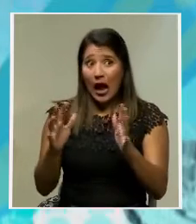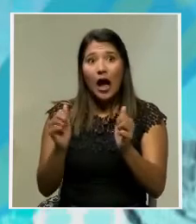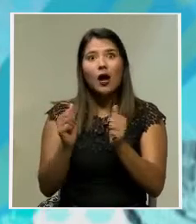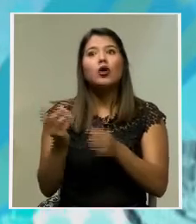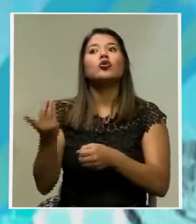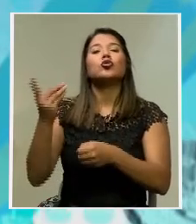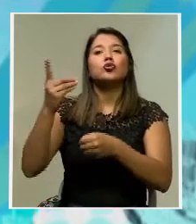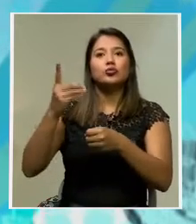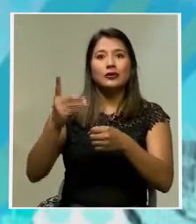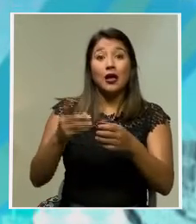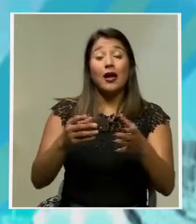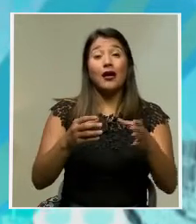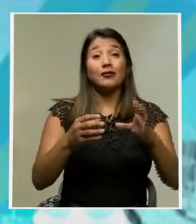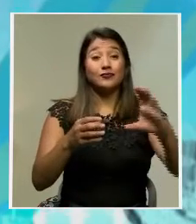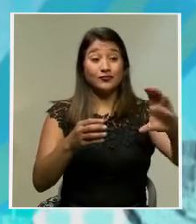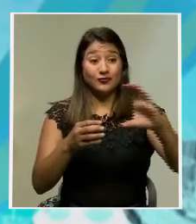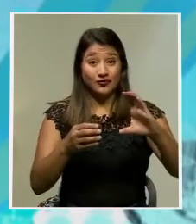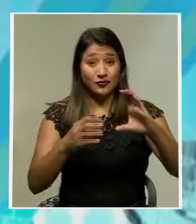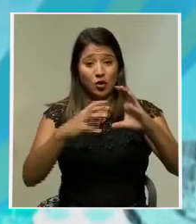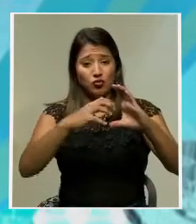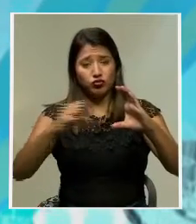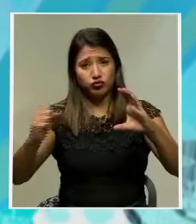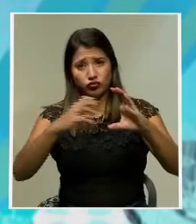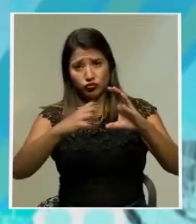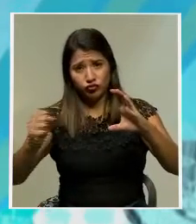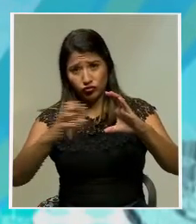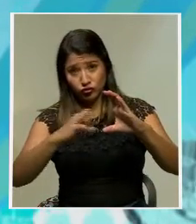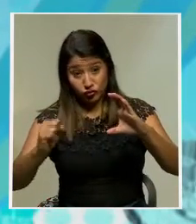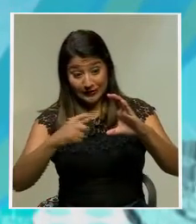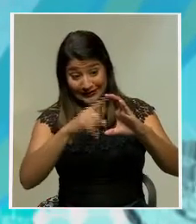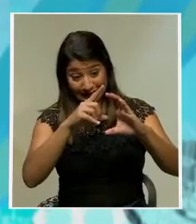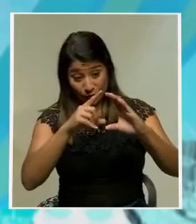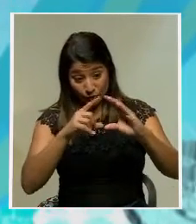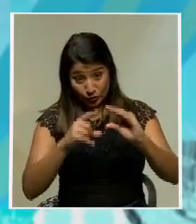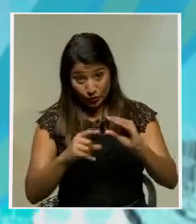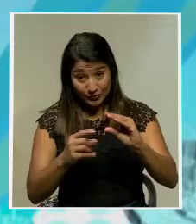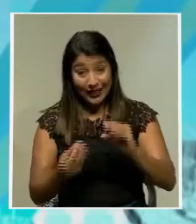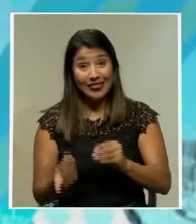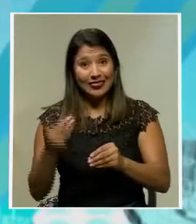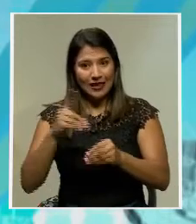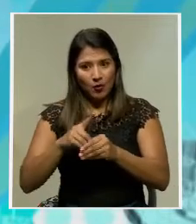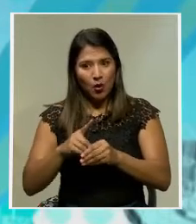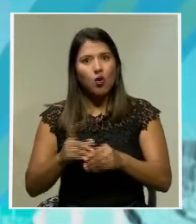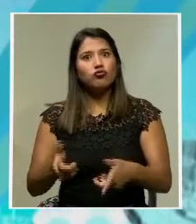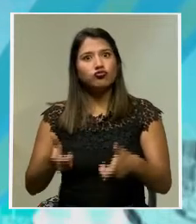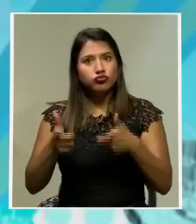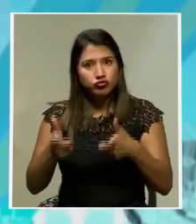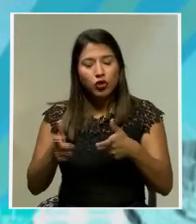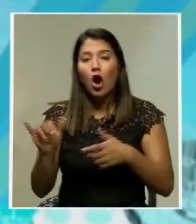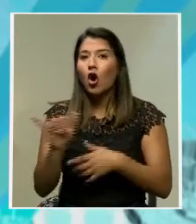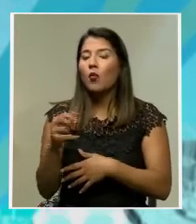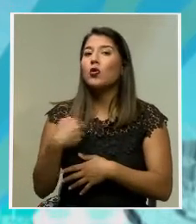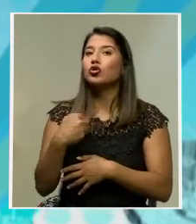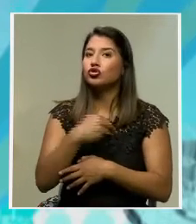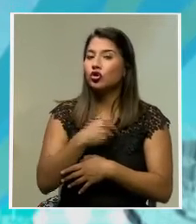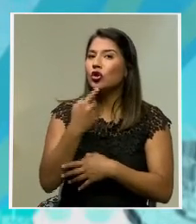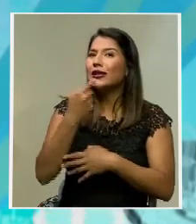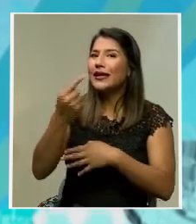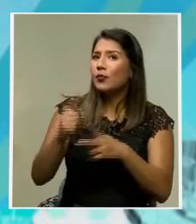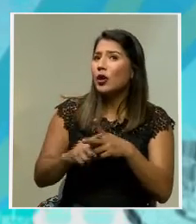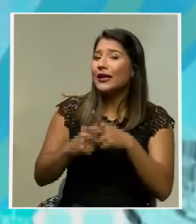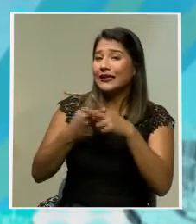las contribuciones solidarias que se habían aplicado, esas personas tenían montos millonarios y que, como decíamos al inicio,